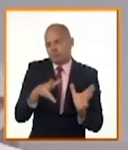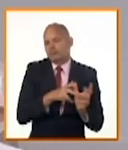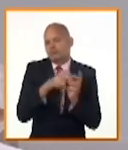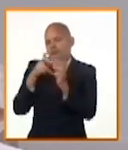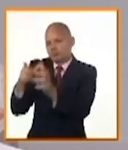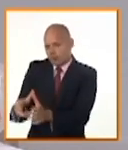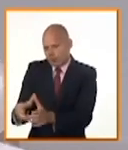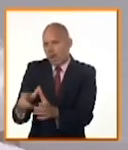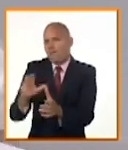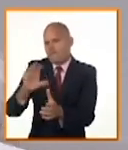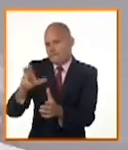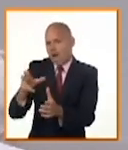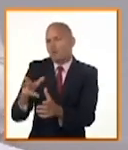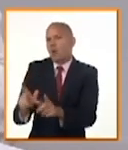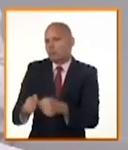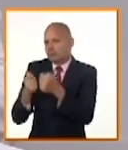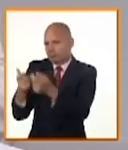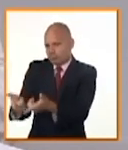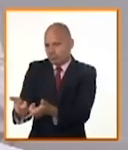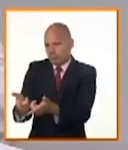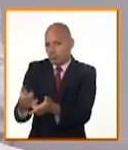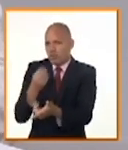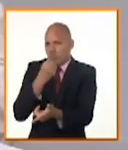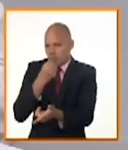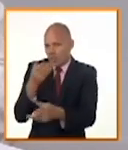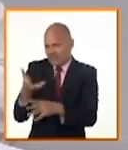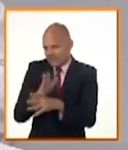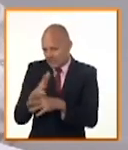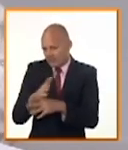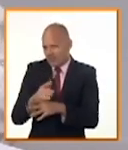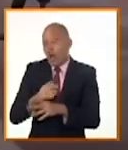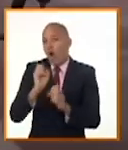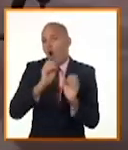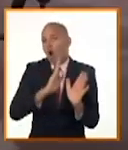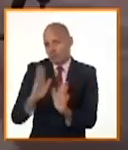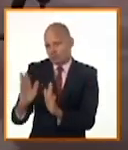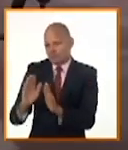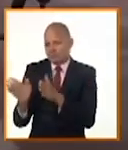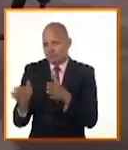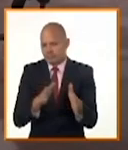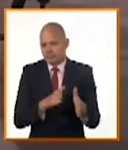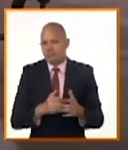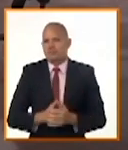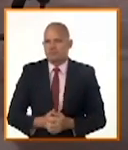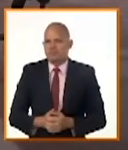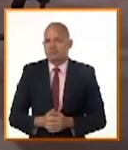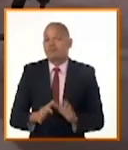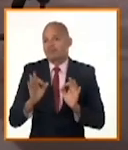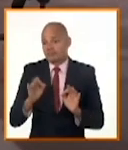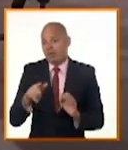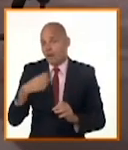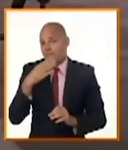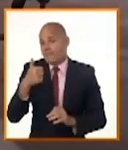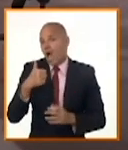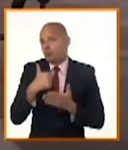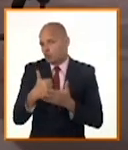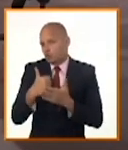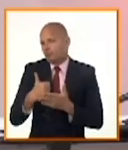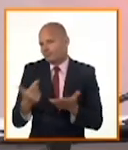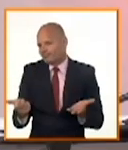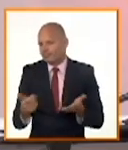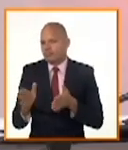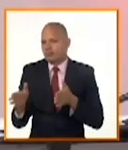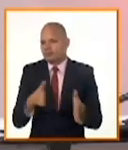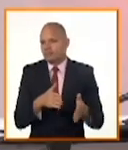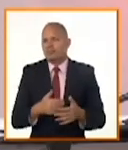organización de esos flujos financieros que permita un mejoramiento en la economía hace más rápido también el flujo para los cobros y pagos ahora hablábamos ahorita